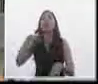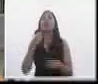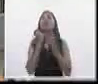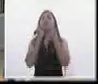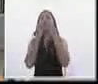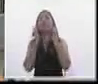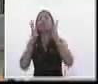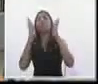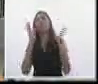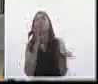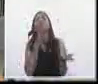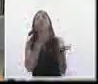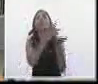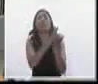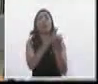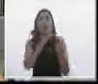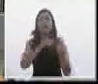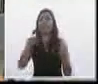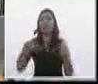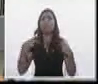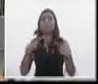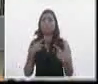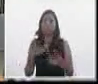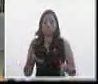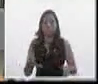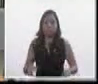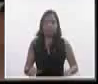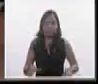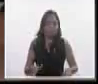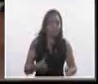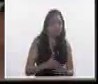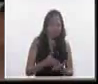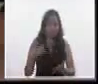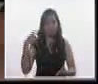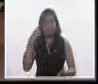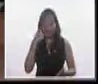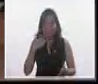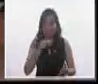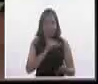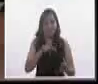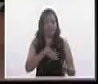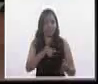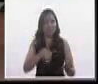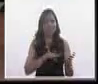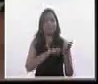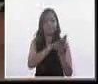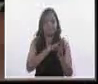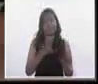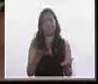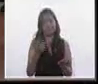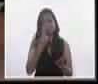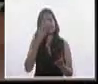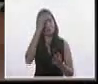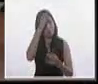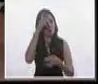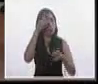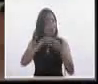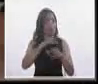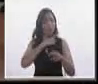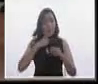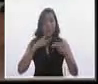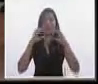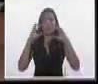ellos utilizan ya que es muy feo ver que les estorbamos muy bien Exacto esa cultura no de también sí por parte cuidado de